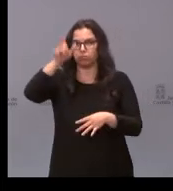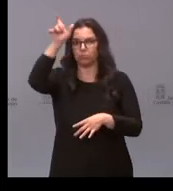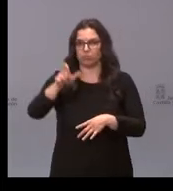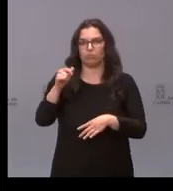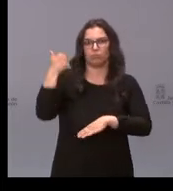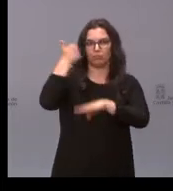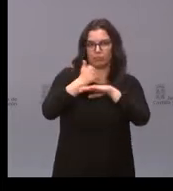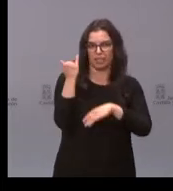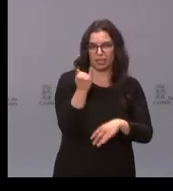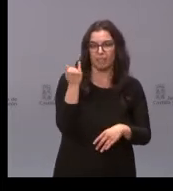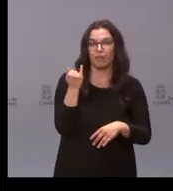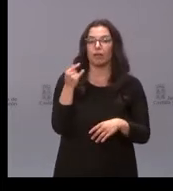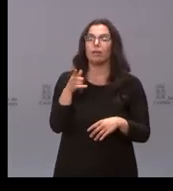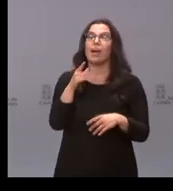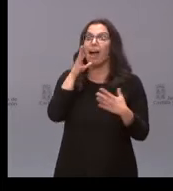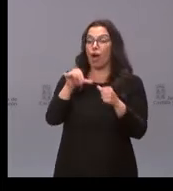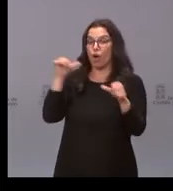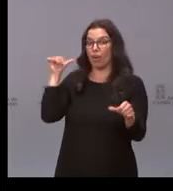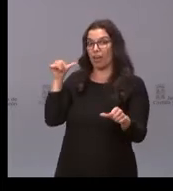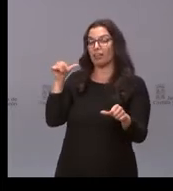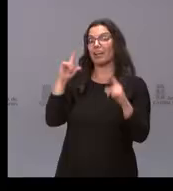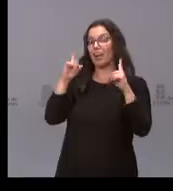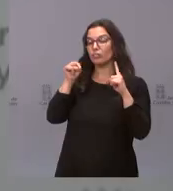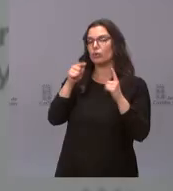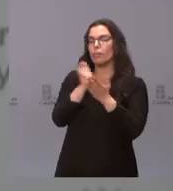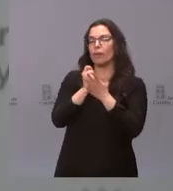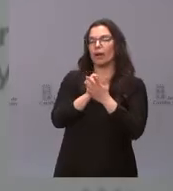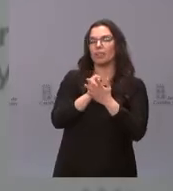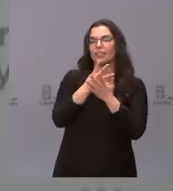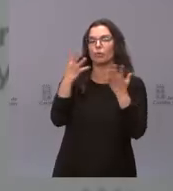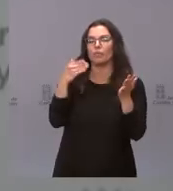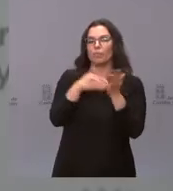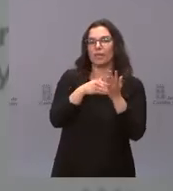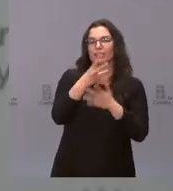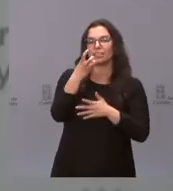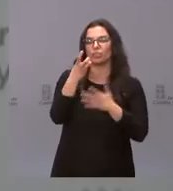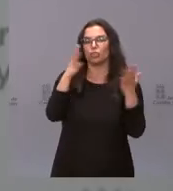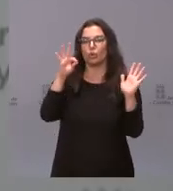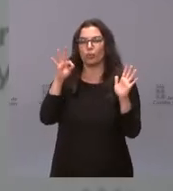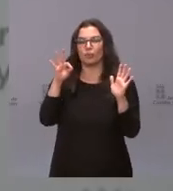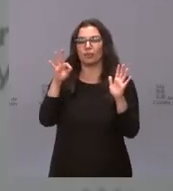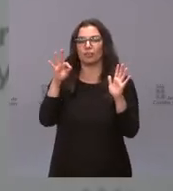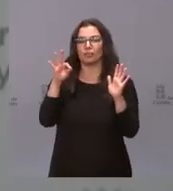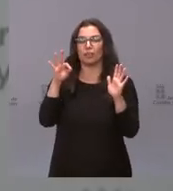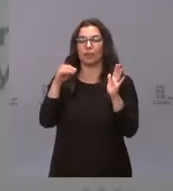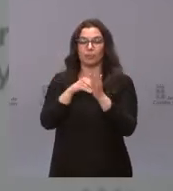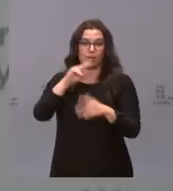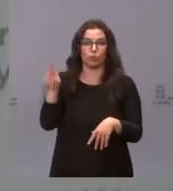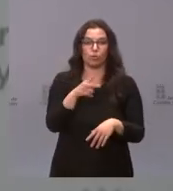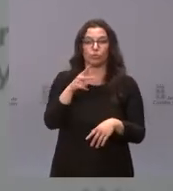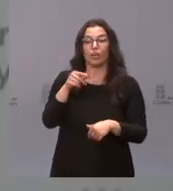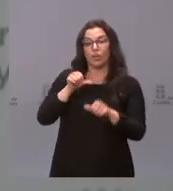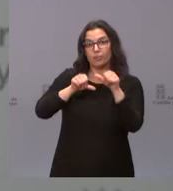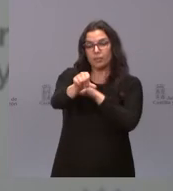actividad esto estaría pagando ahora 19 mil 390 mil 1930 91 euros en el futuro